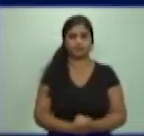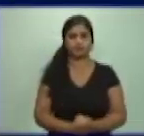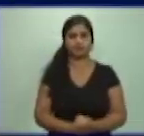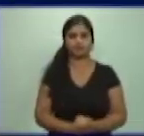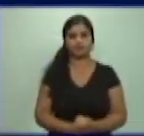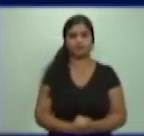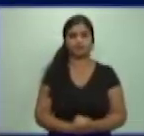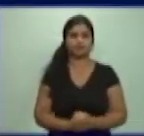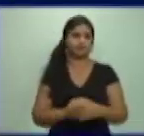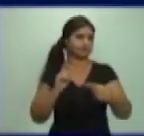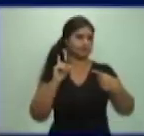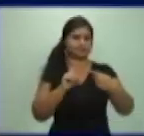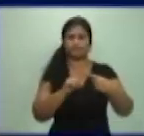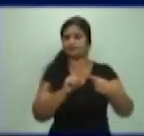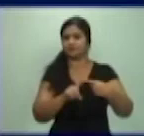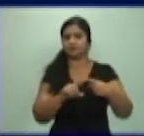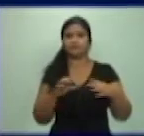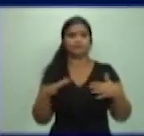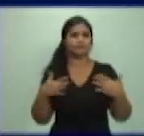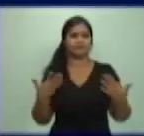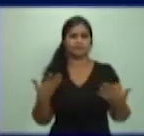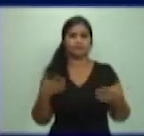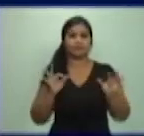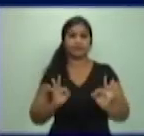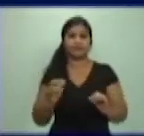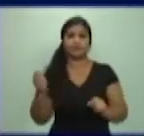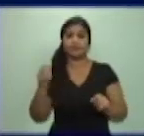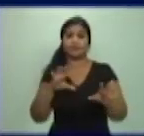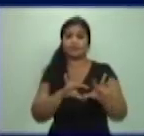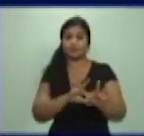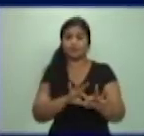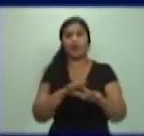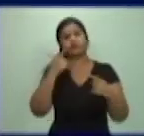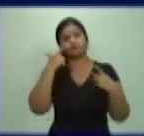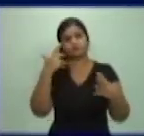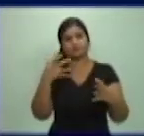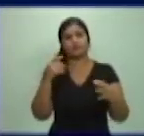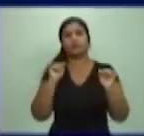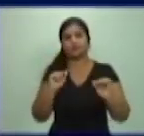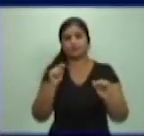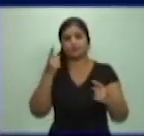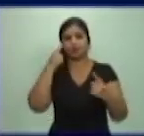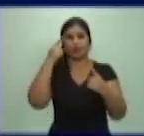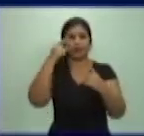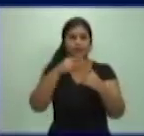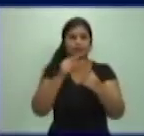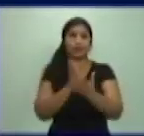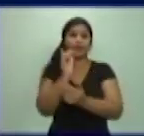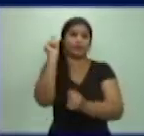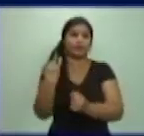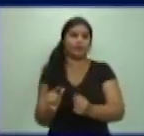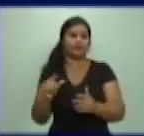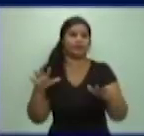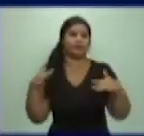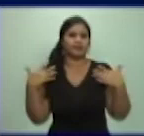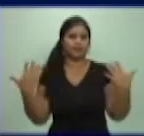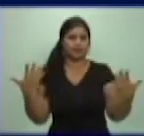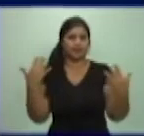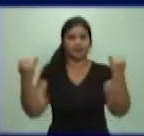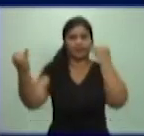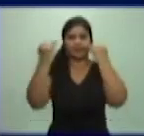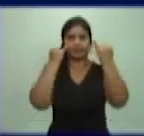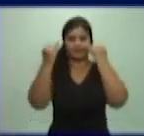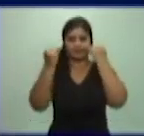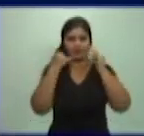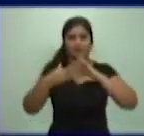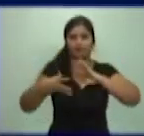En primer lugar, siempre en 10º grado es fundamental este objetivo. El alumno tiene que identificar la tipología textual. Usted tiene